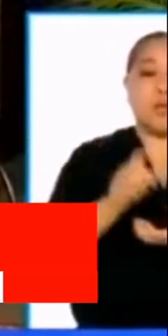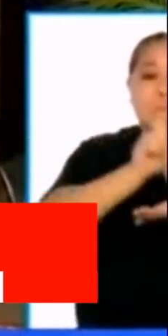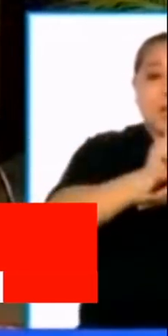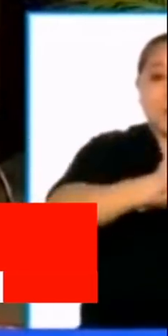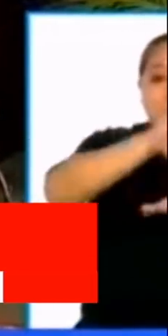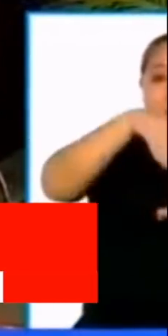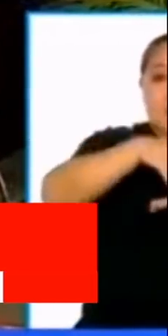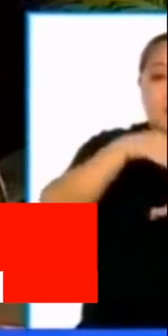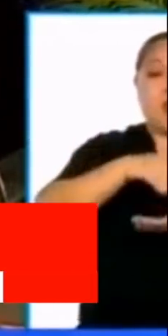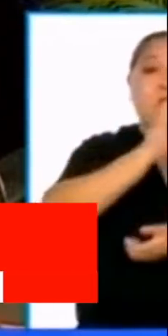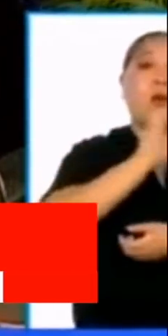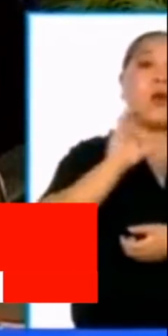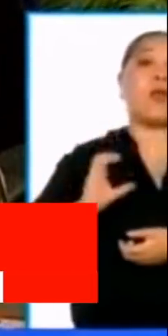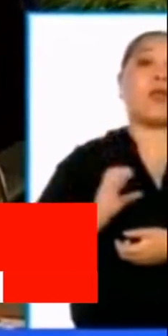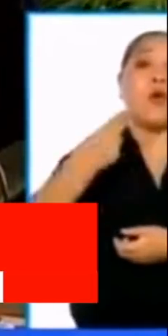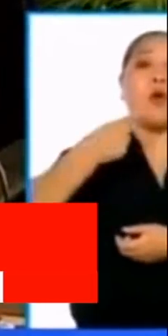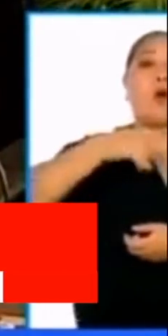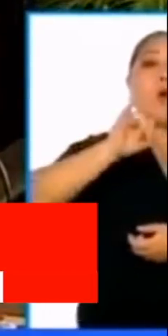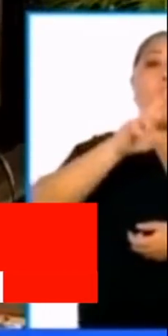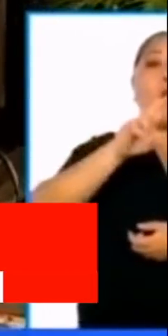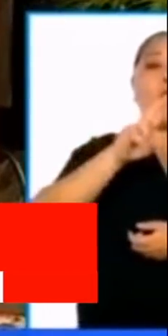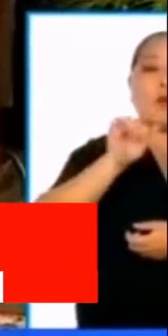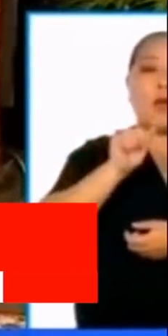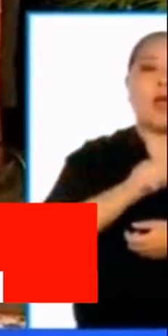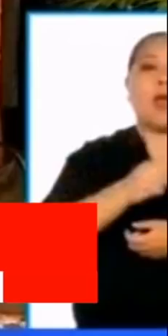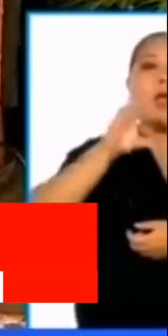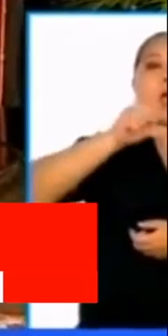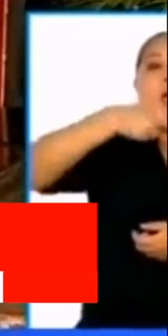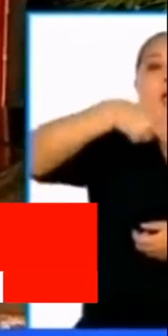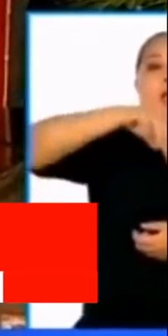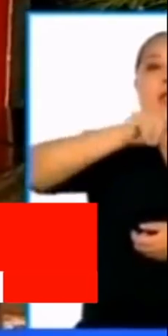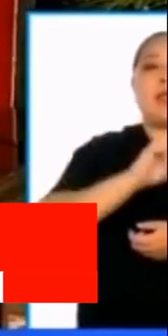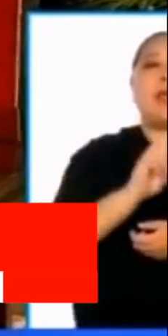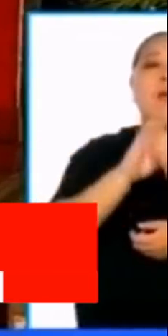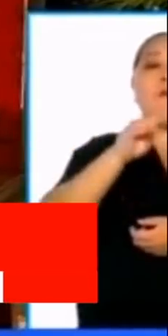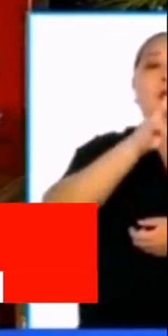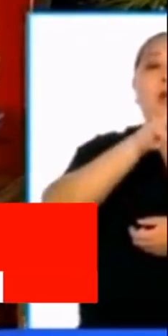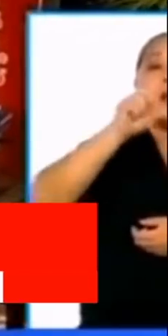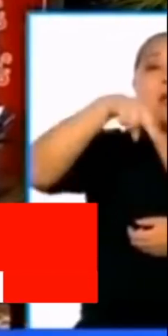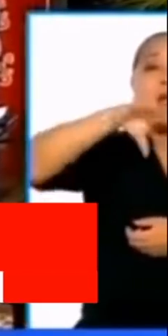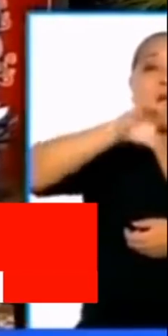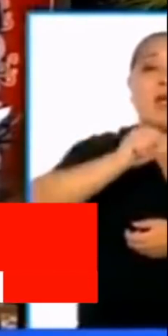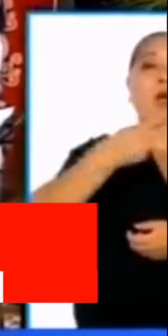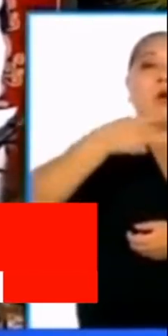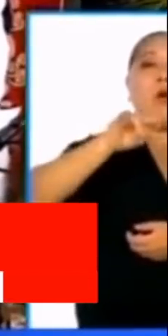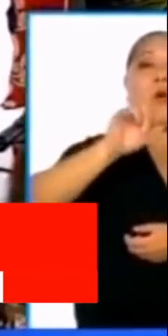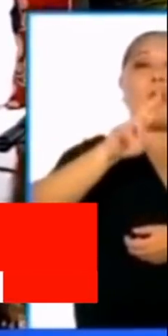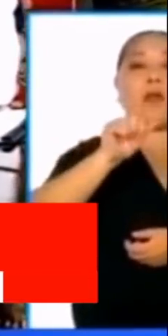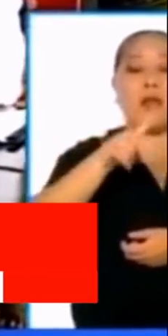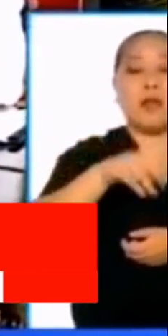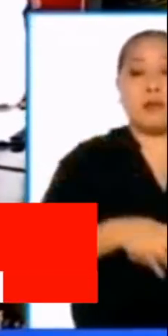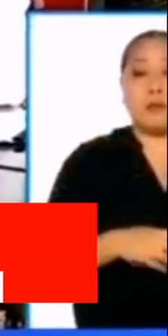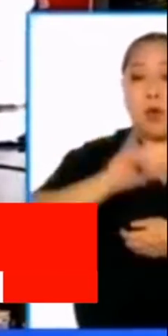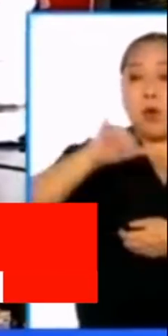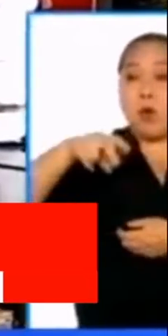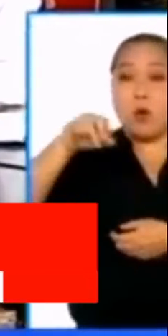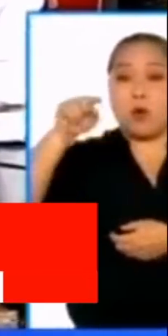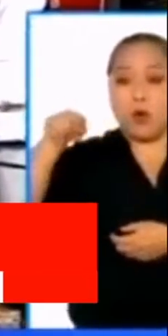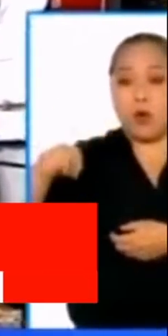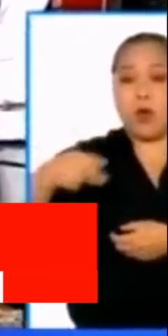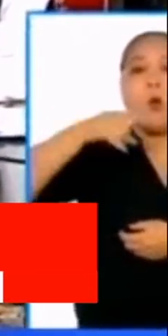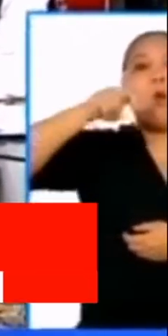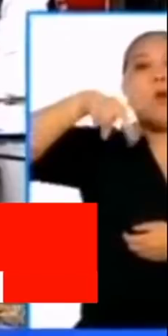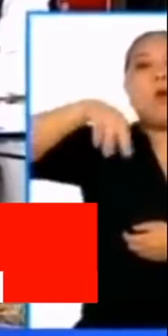Lima Metropolitana, Callao, Guaura, Cañete, Barranca y Huaral. En